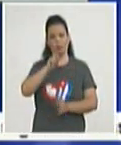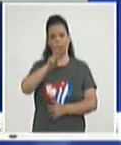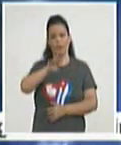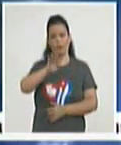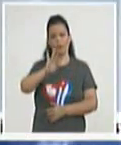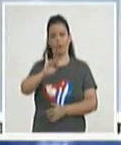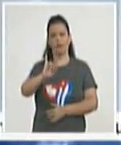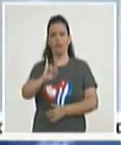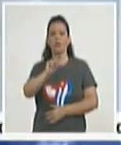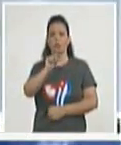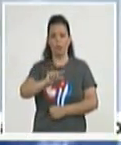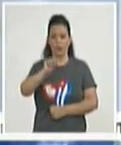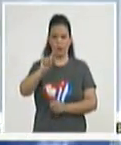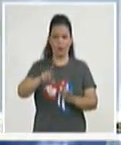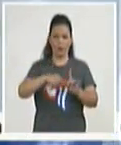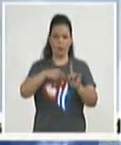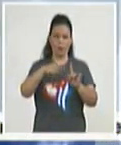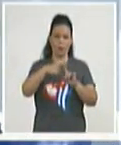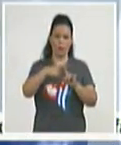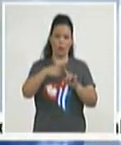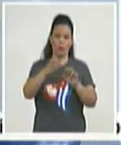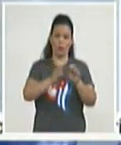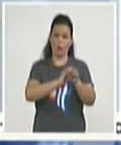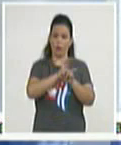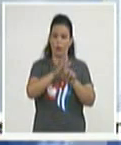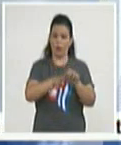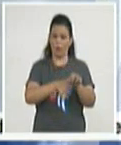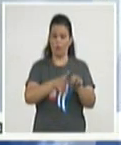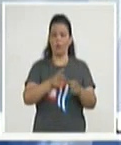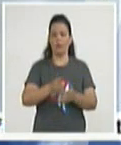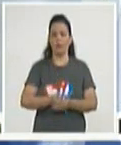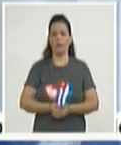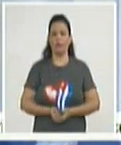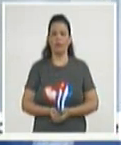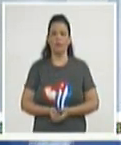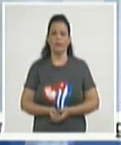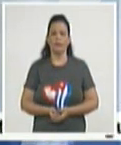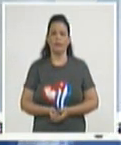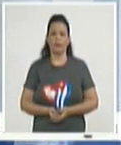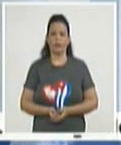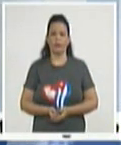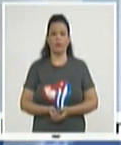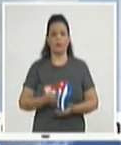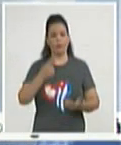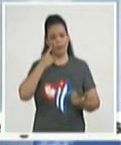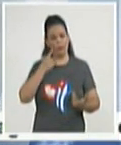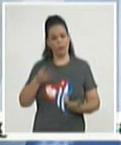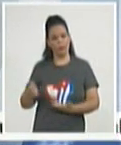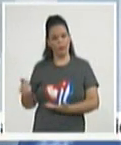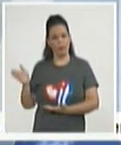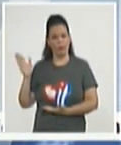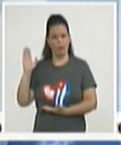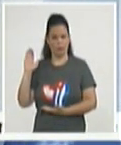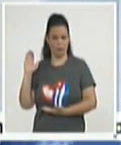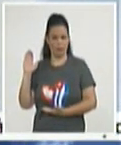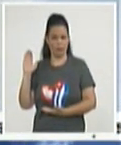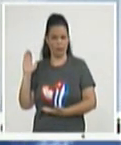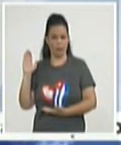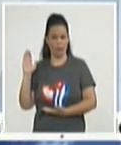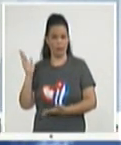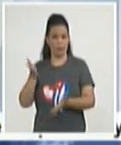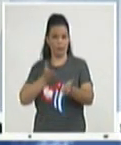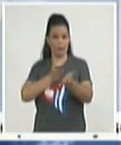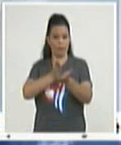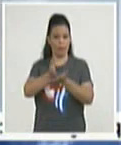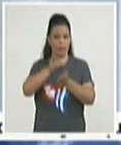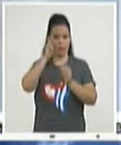832.286 pacientes que se han diagnosticado en Cuba con la enfermedad, ahí lo pueden ver, se encuentran